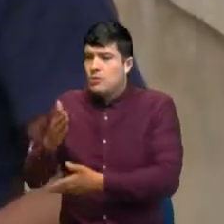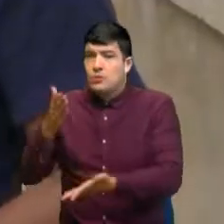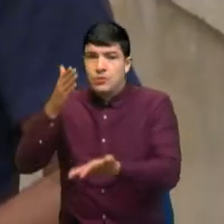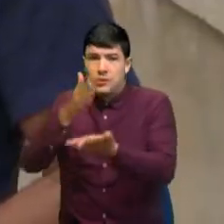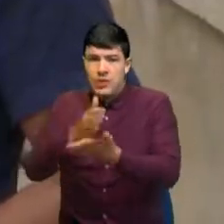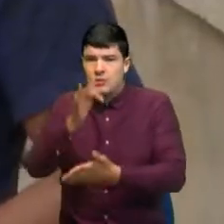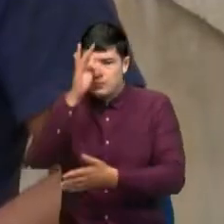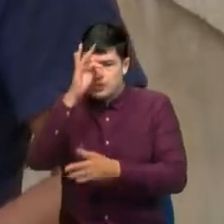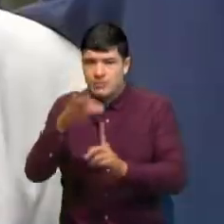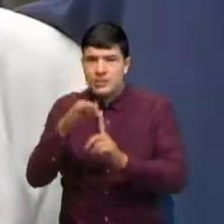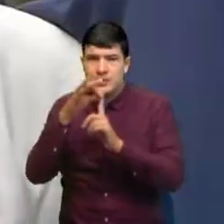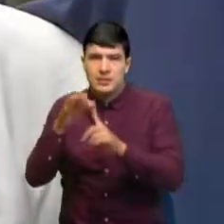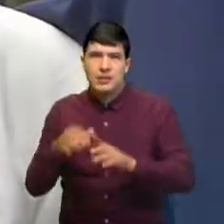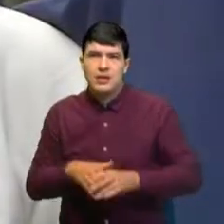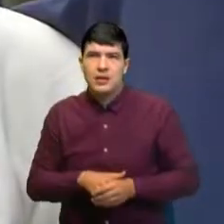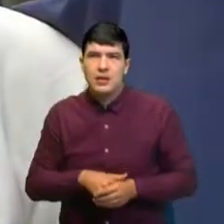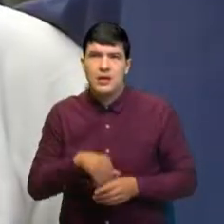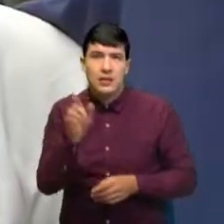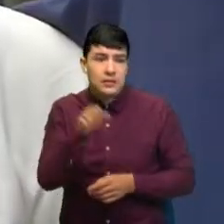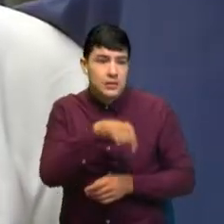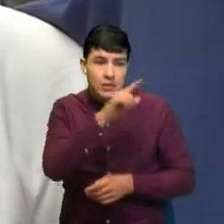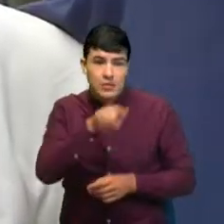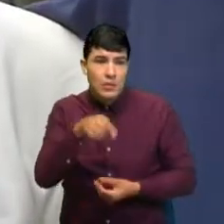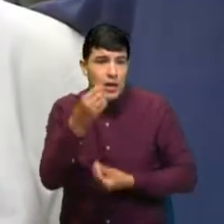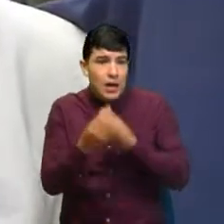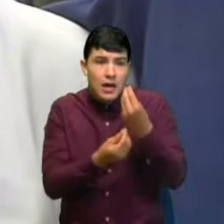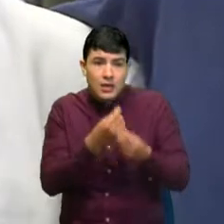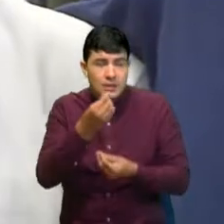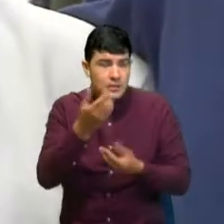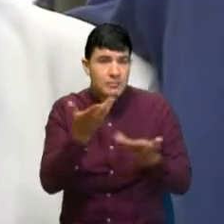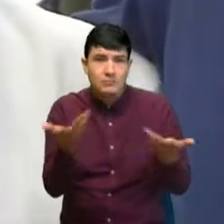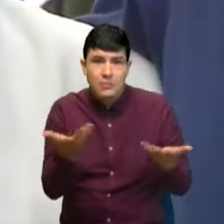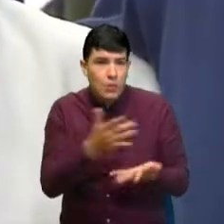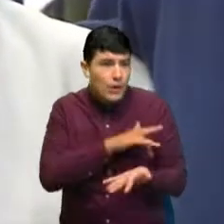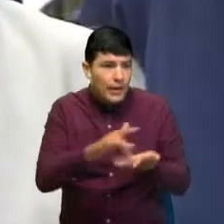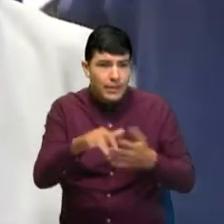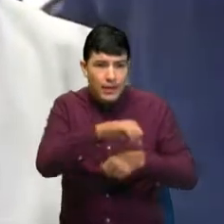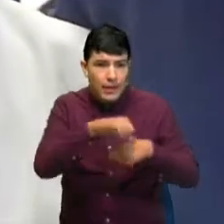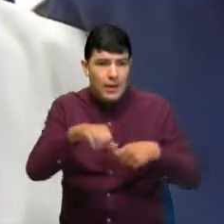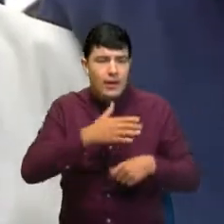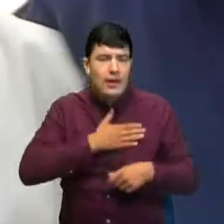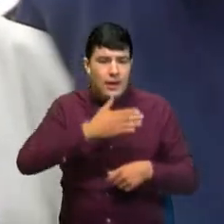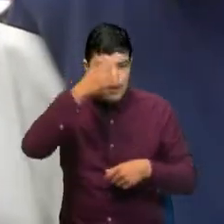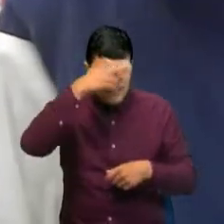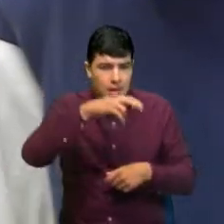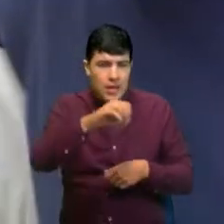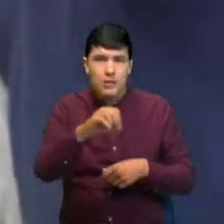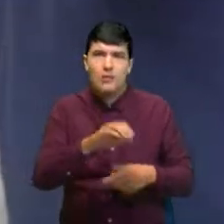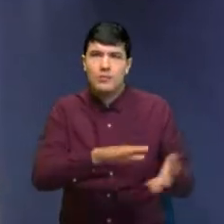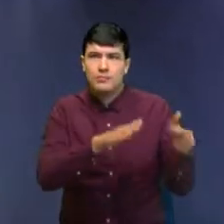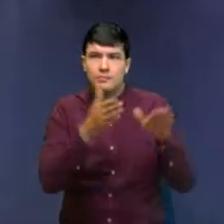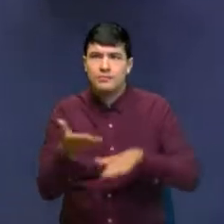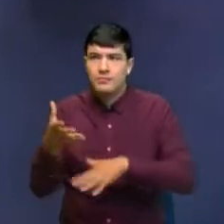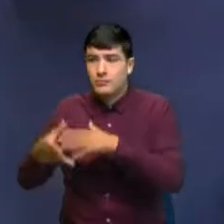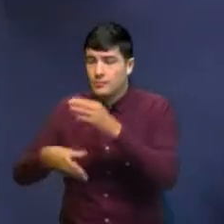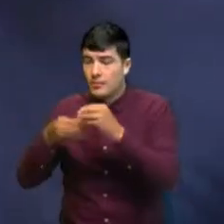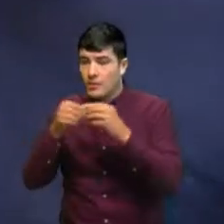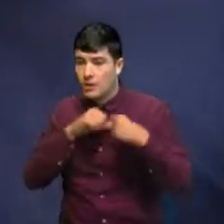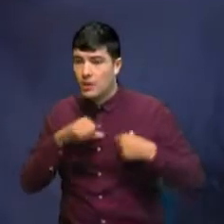centro especializado. Si no se hace urgente, mi hijo fallece. Y una arritmia cardíaca